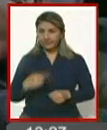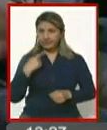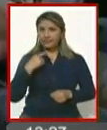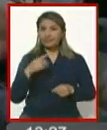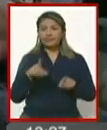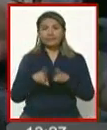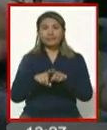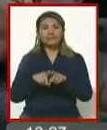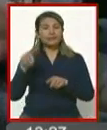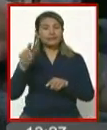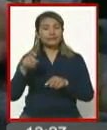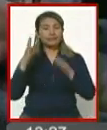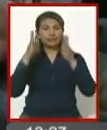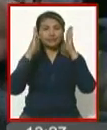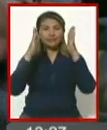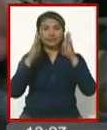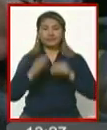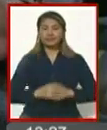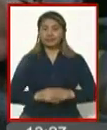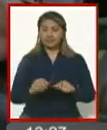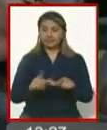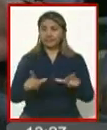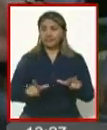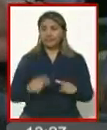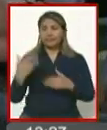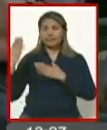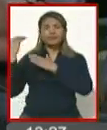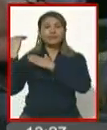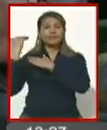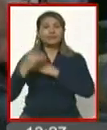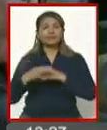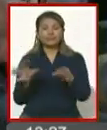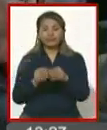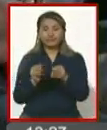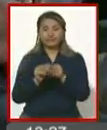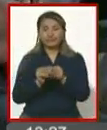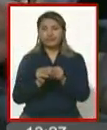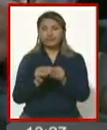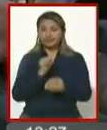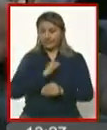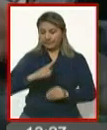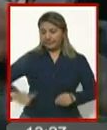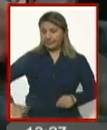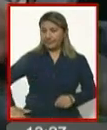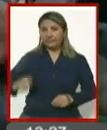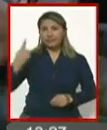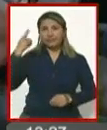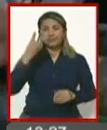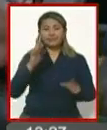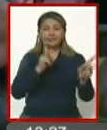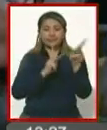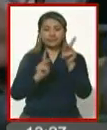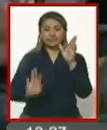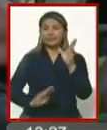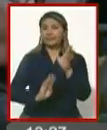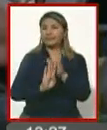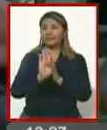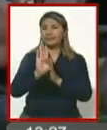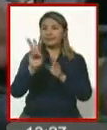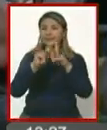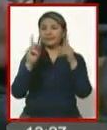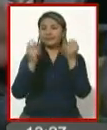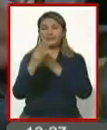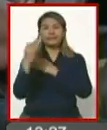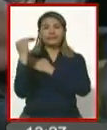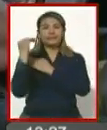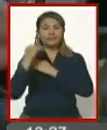al contrario, debería de atender a los municipios cruceños, reunirse con los alcaldes para planificar el desarrollo del departamento